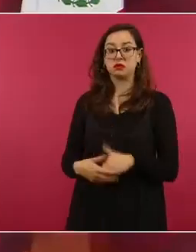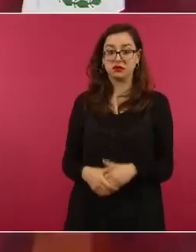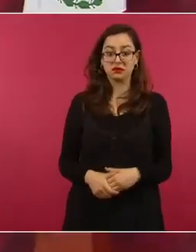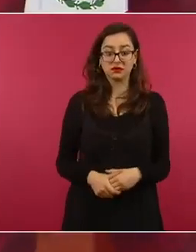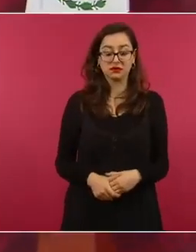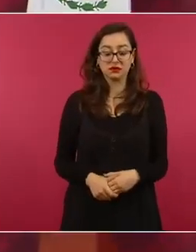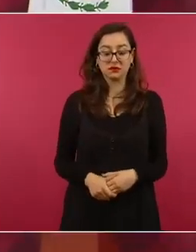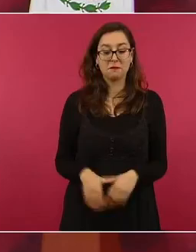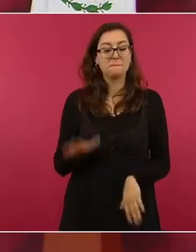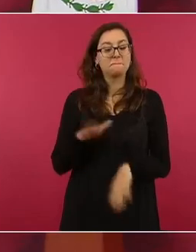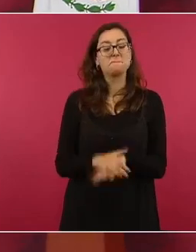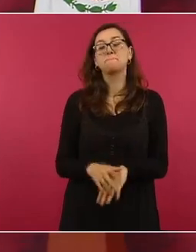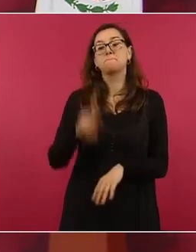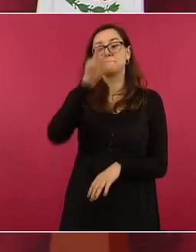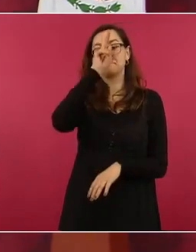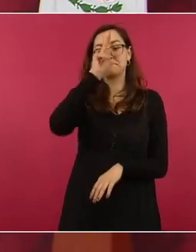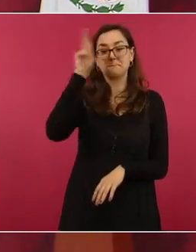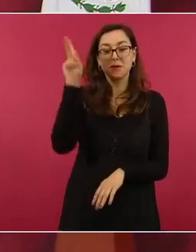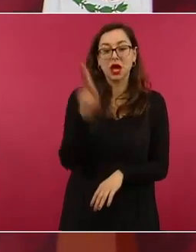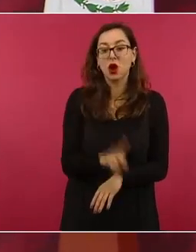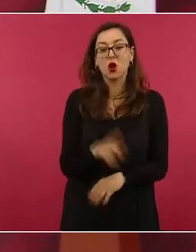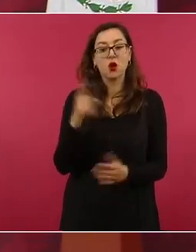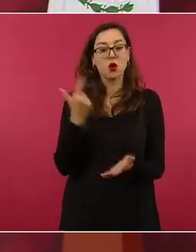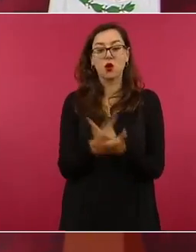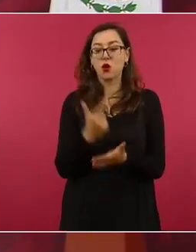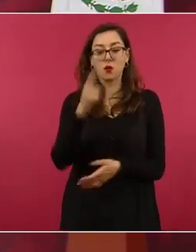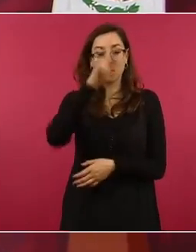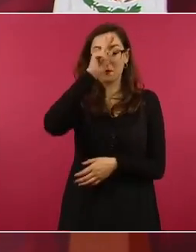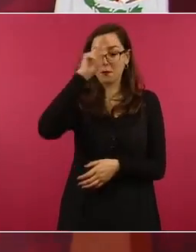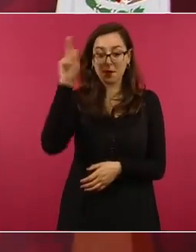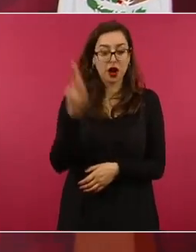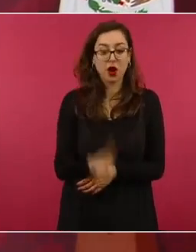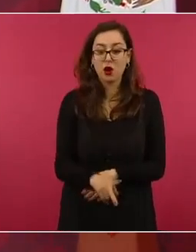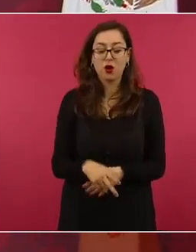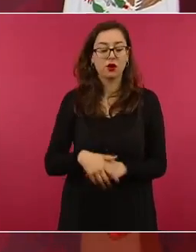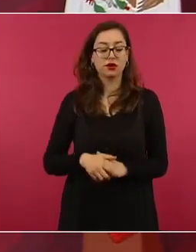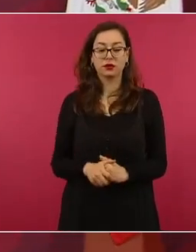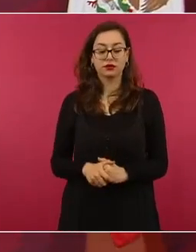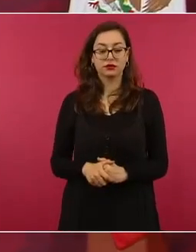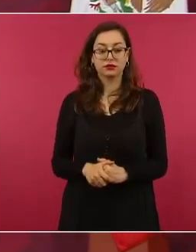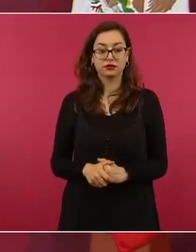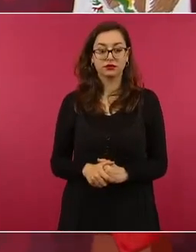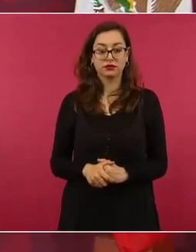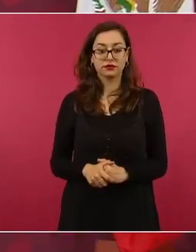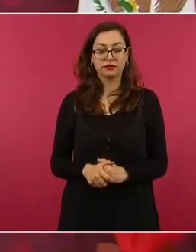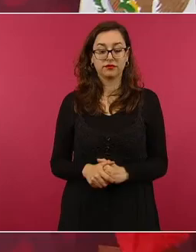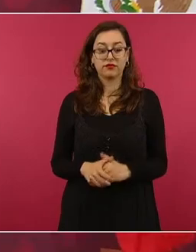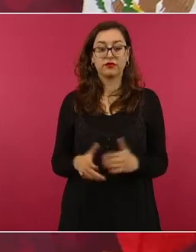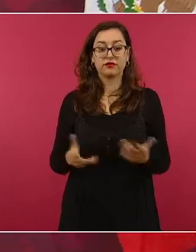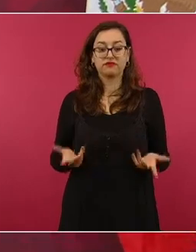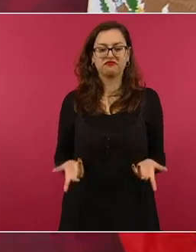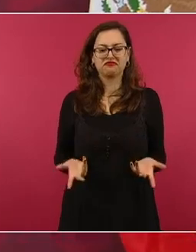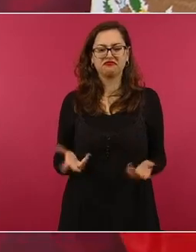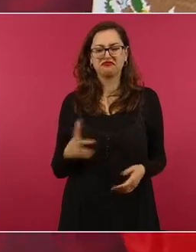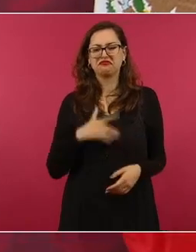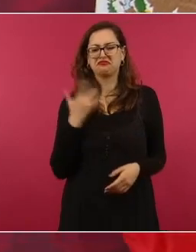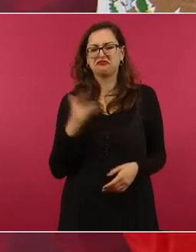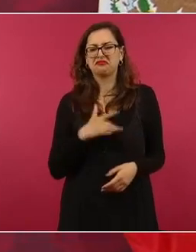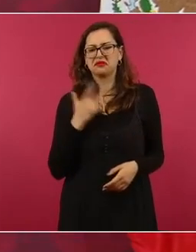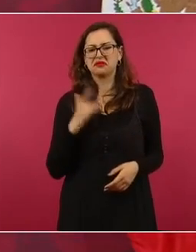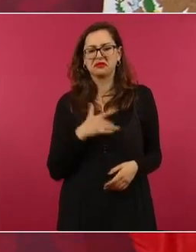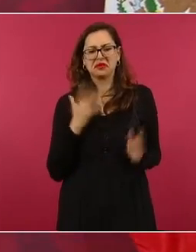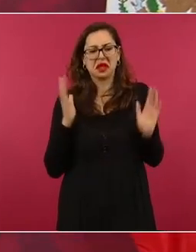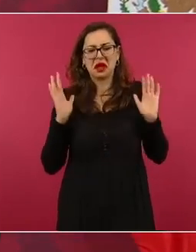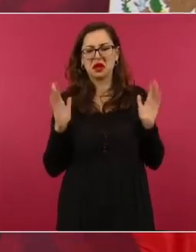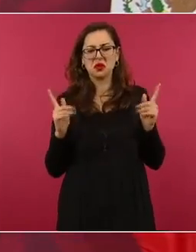Y lo peor de todo es que se veía como algo